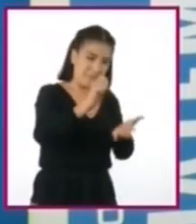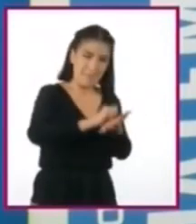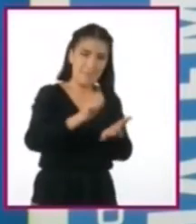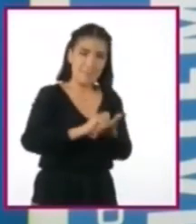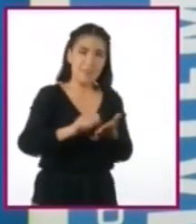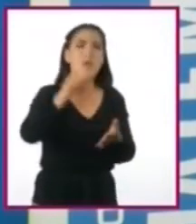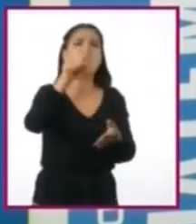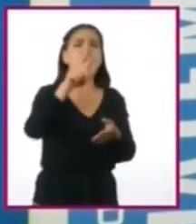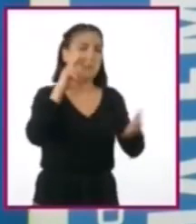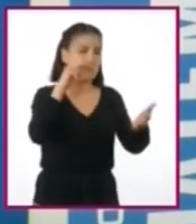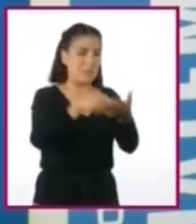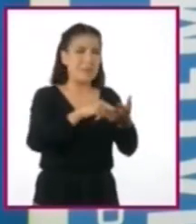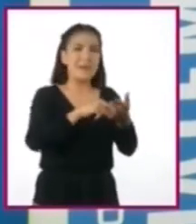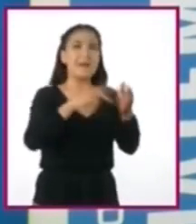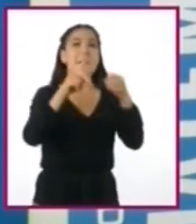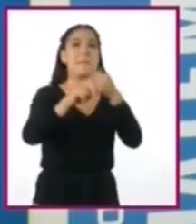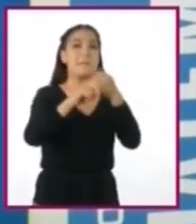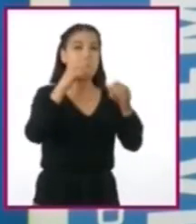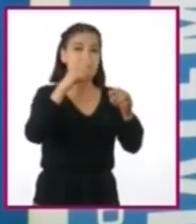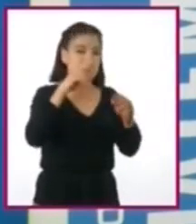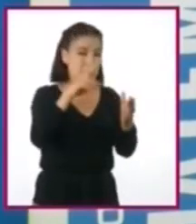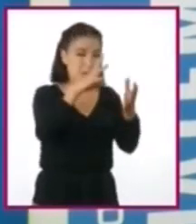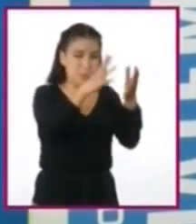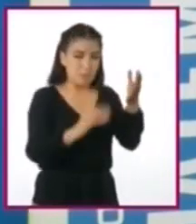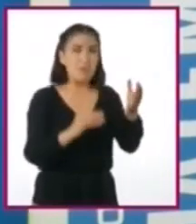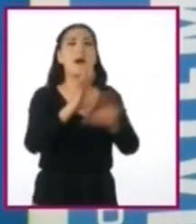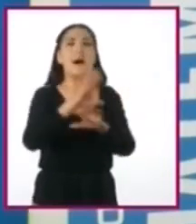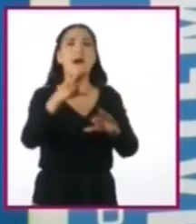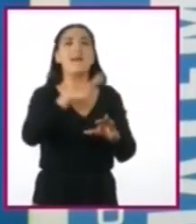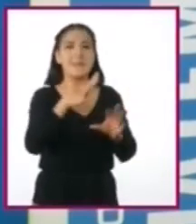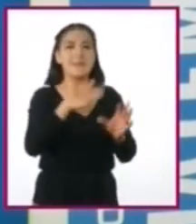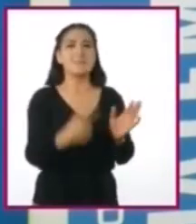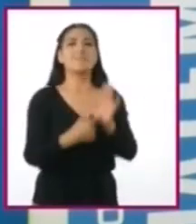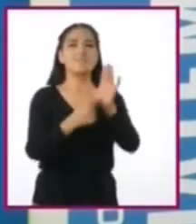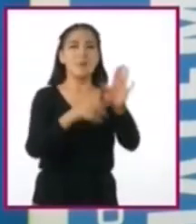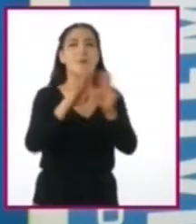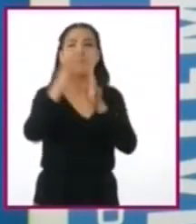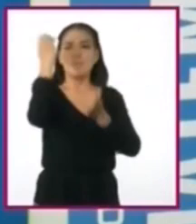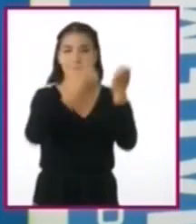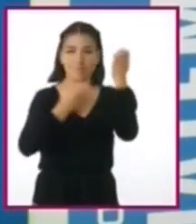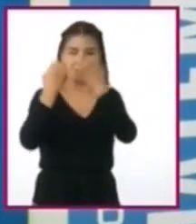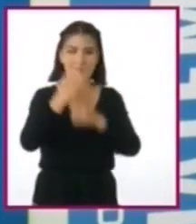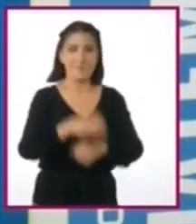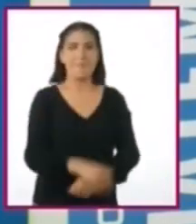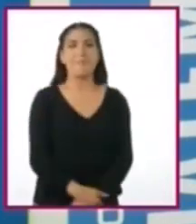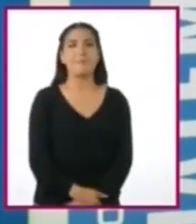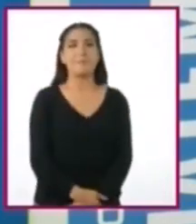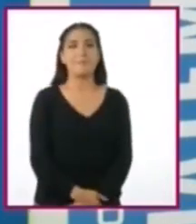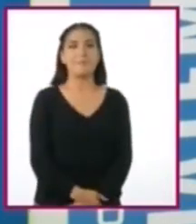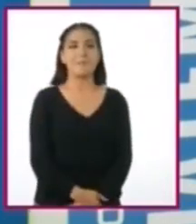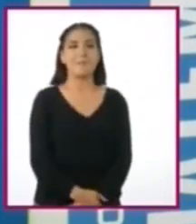sus conclusiones en su cuaderno para tener evidencia de nuestro análisis.